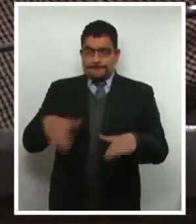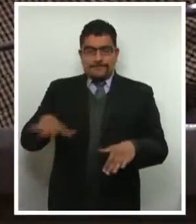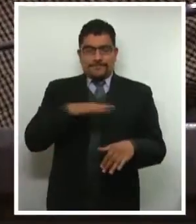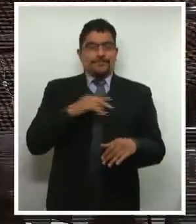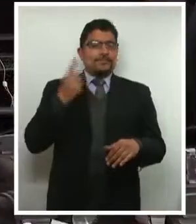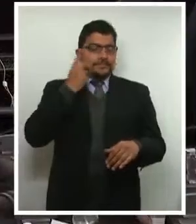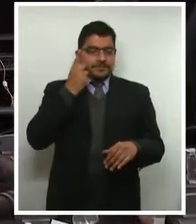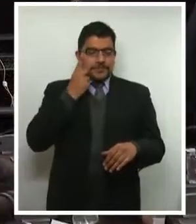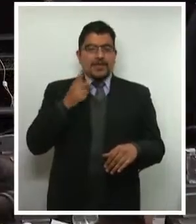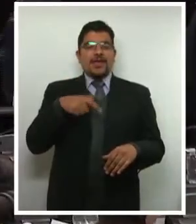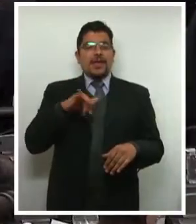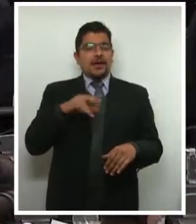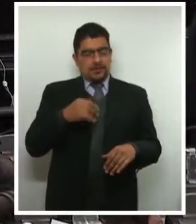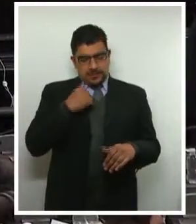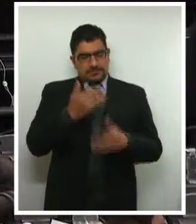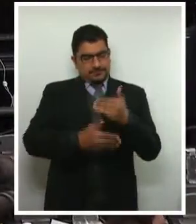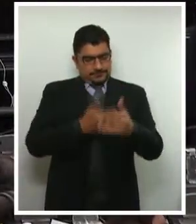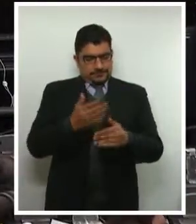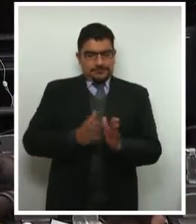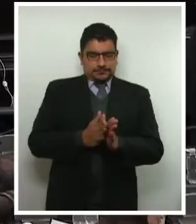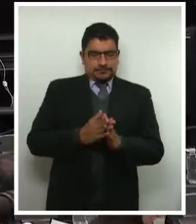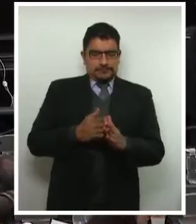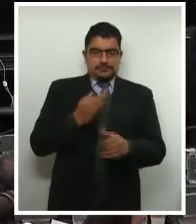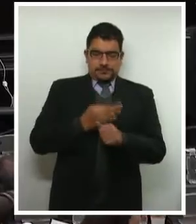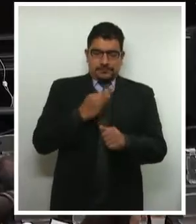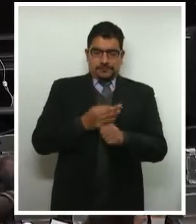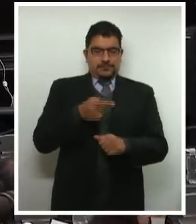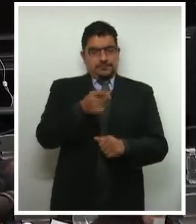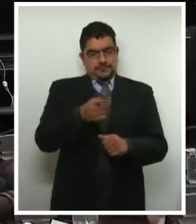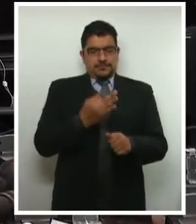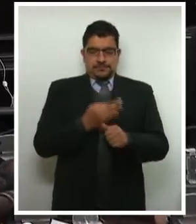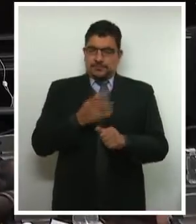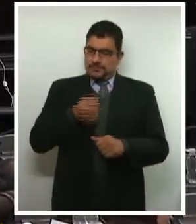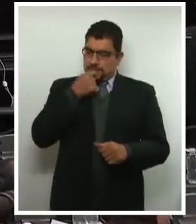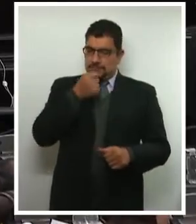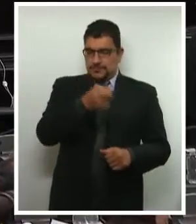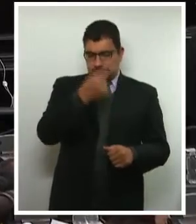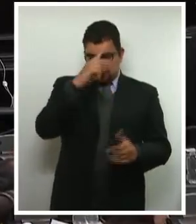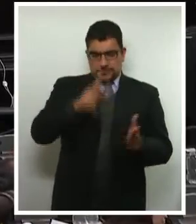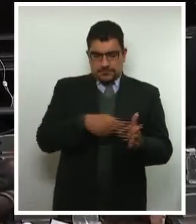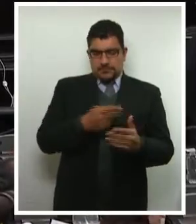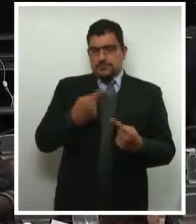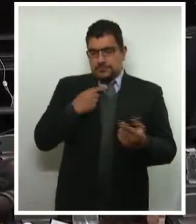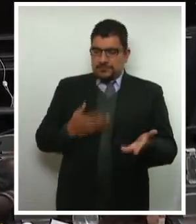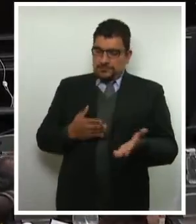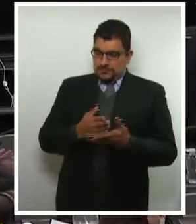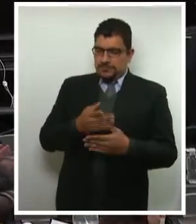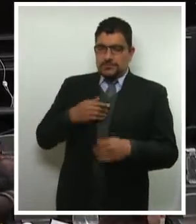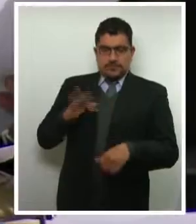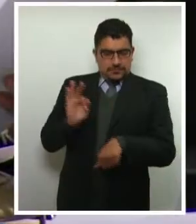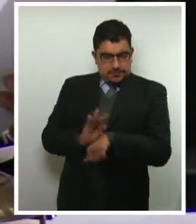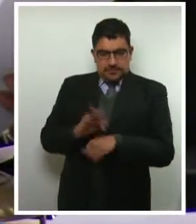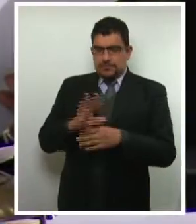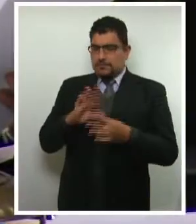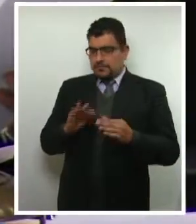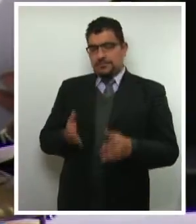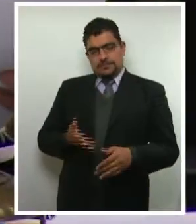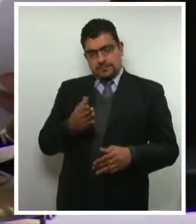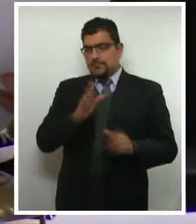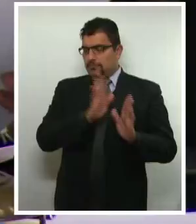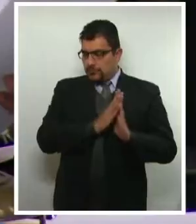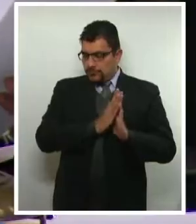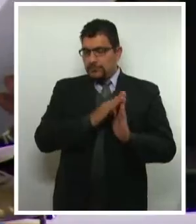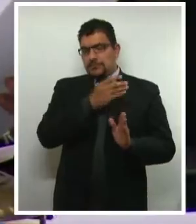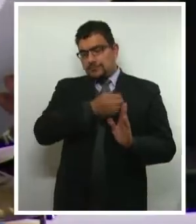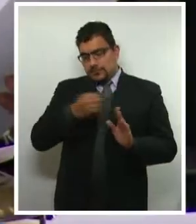Quijano, de procedimiento, ¿sí? Ahorita a usted le voy a dar la palabra para que intervenga y defienda, pero vamos a